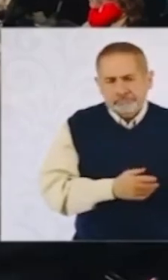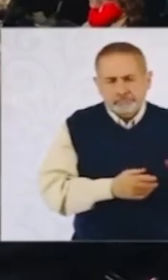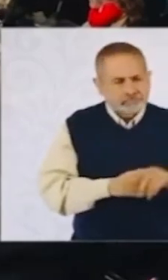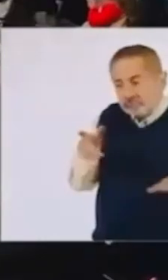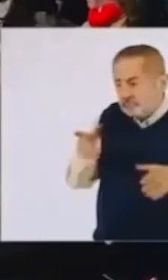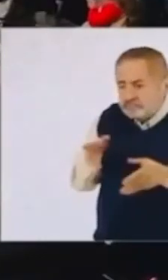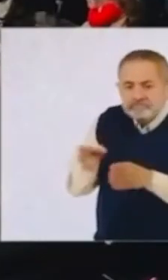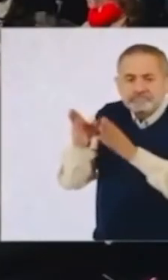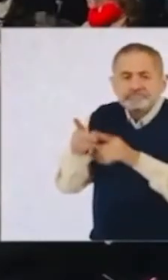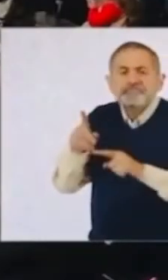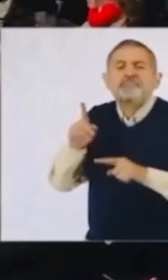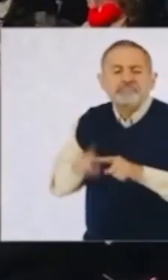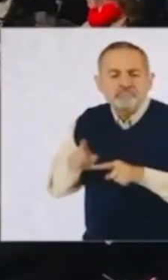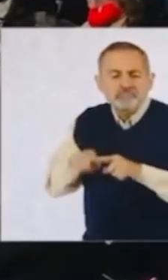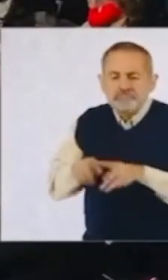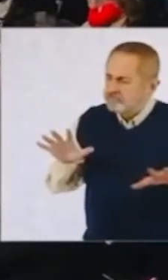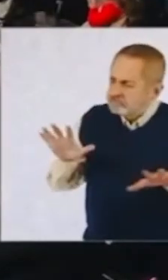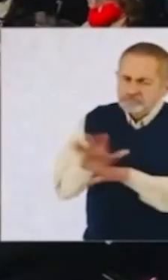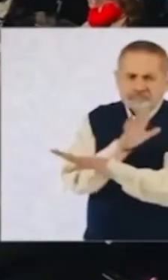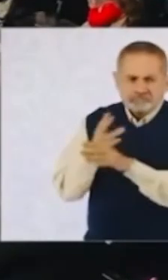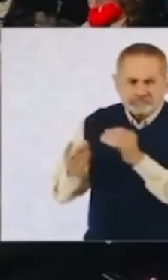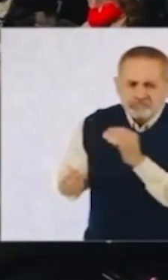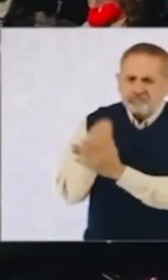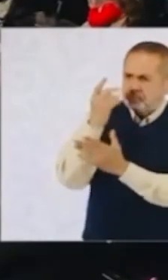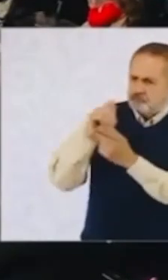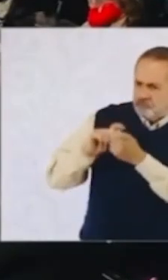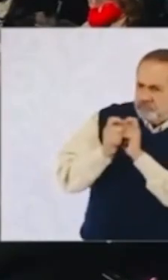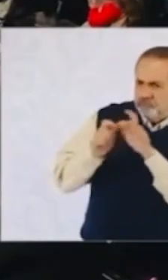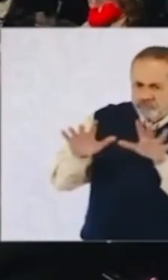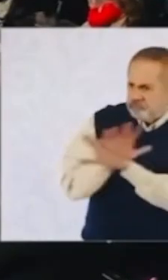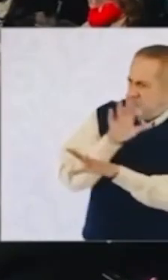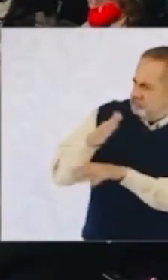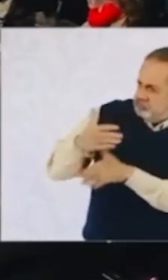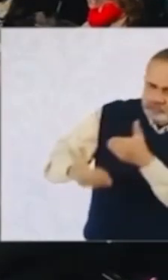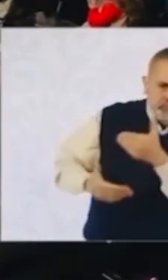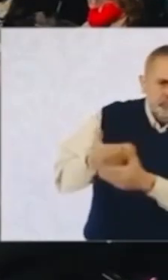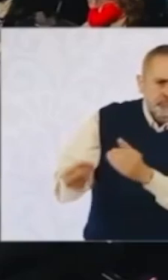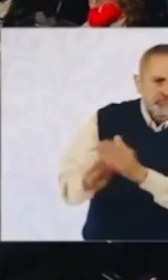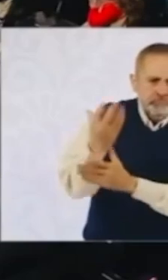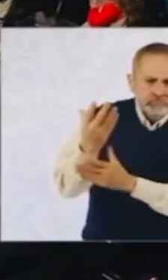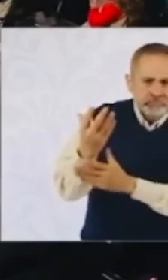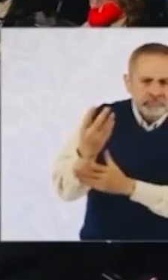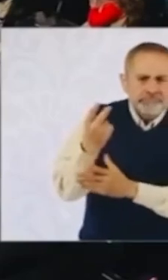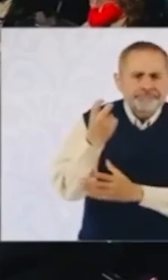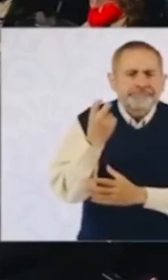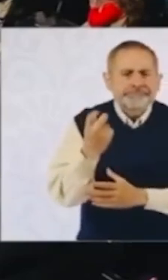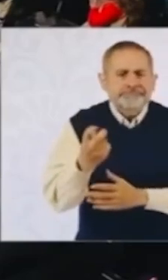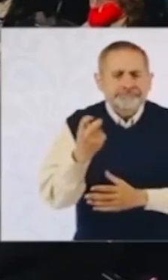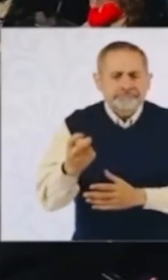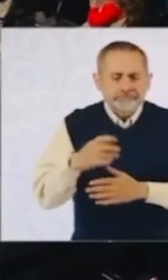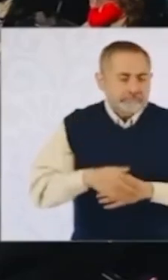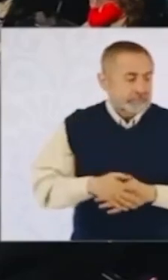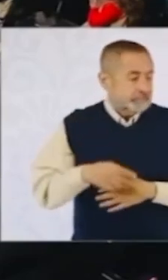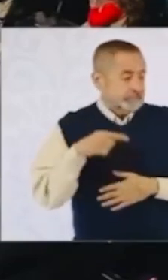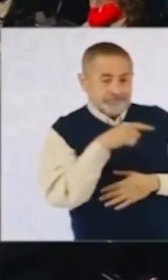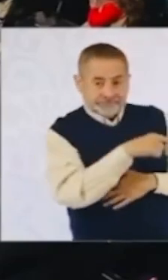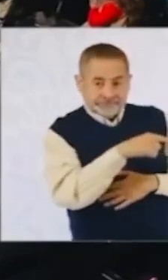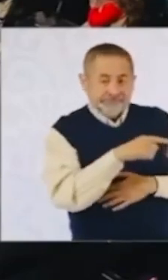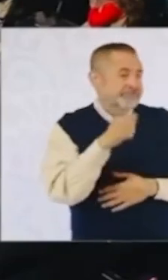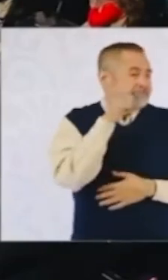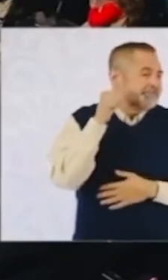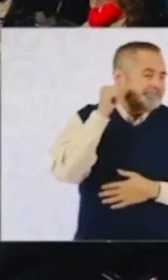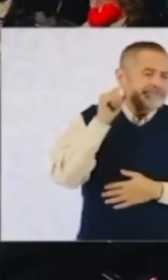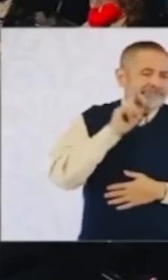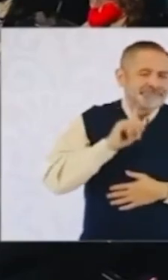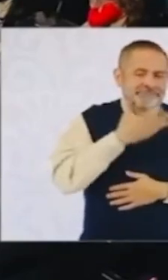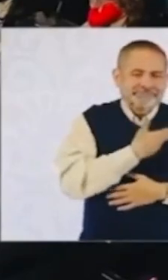defendiendo la ministra presidenta en su informe? Pues el viejo régimen. Dice, entonces es falso que haya amenazas. Lo que sí es que tiene que